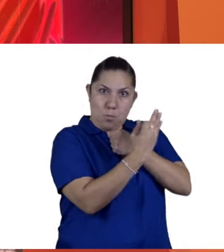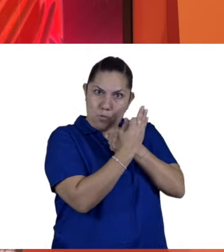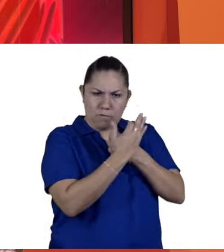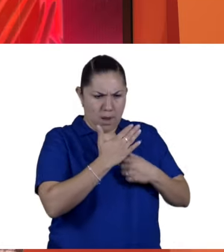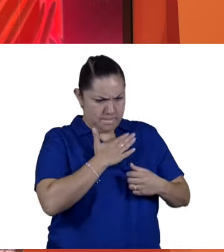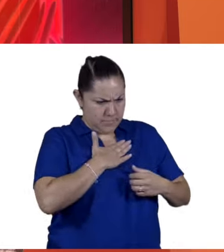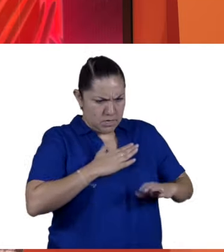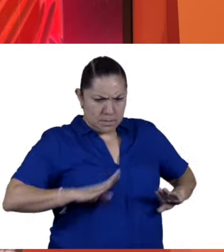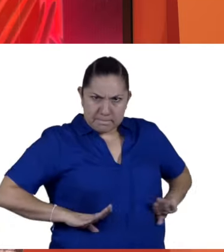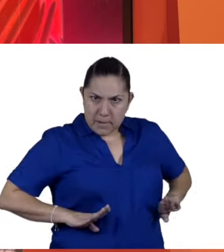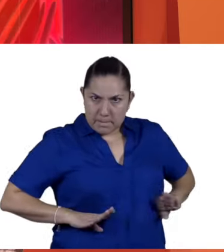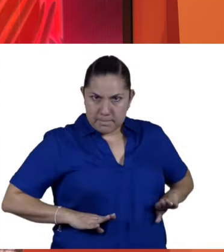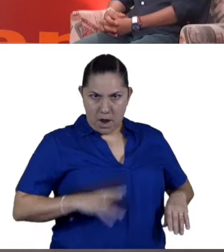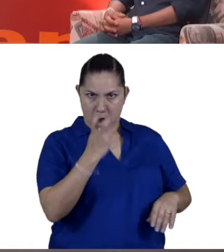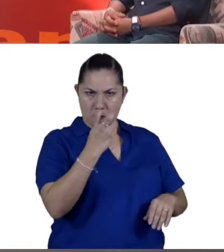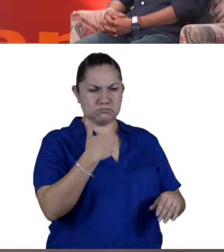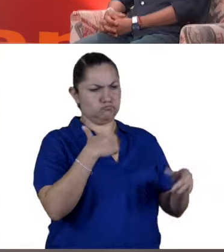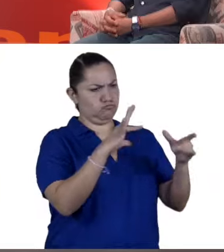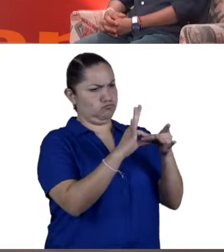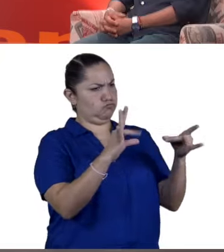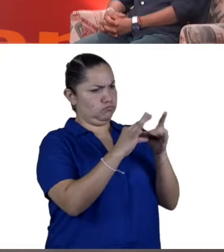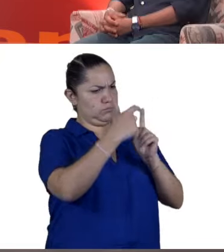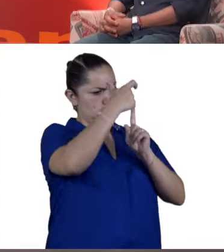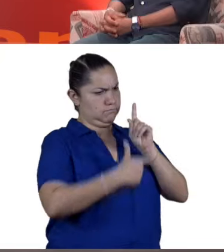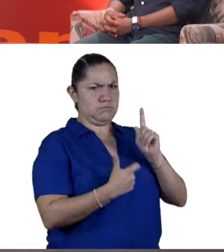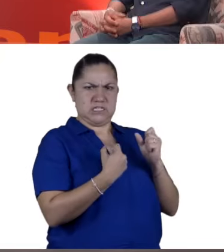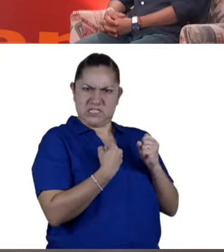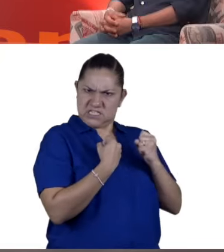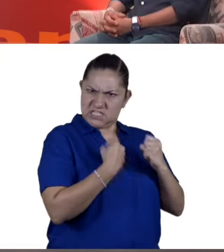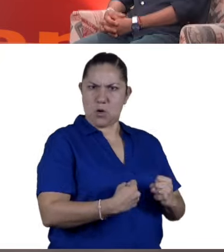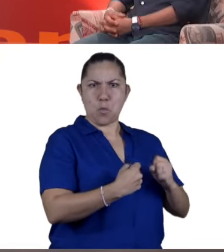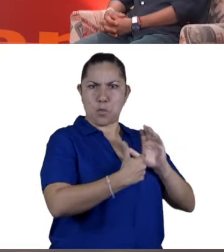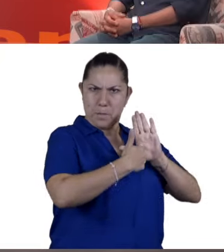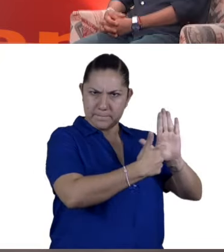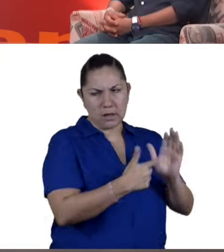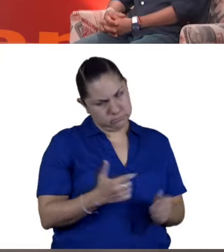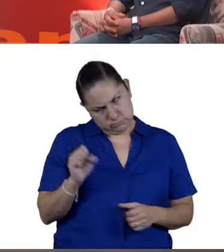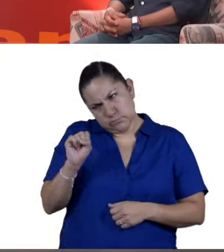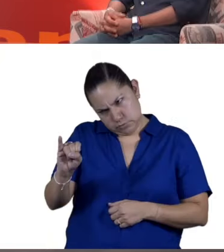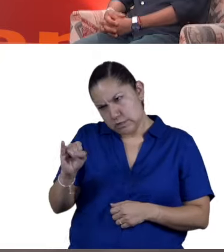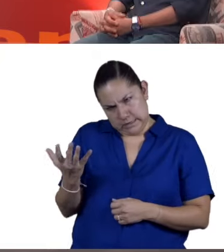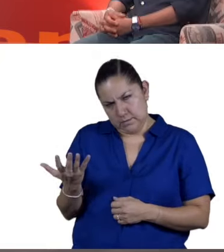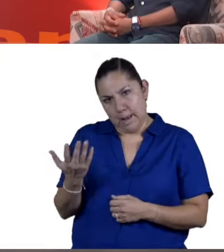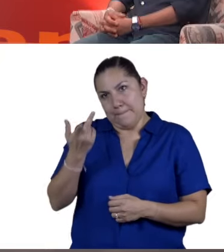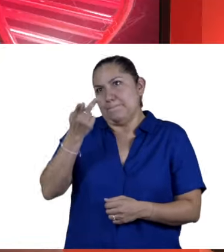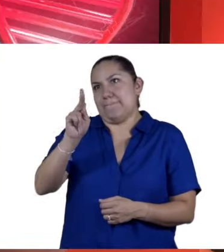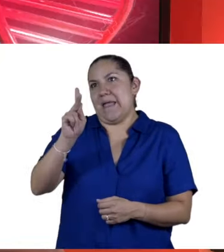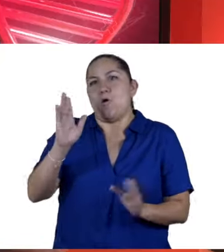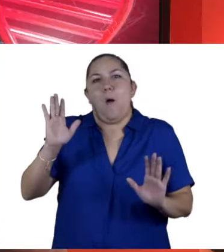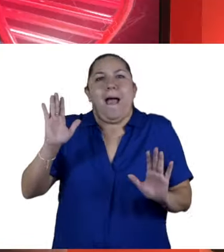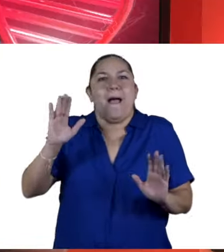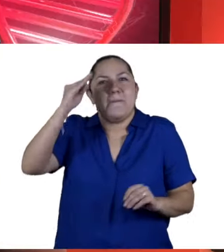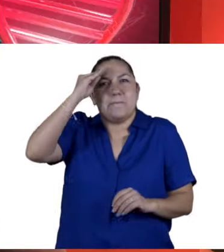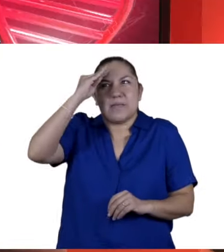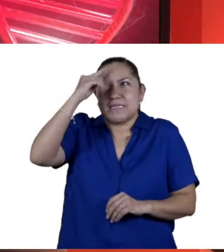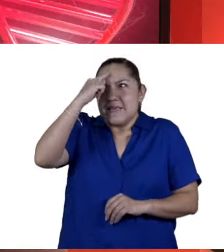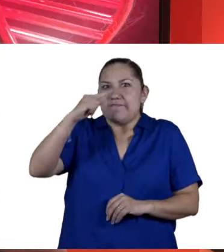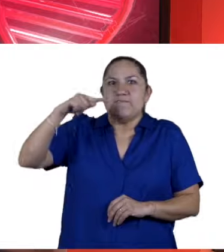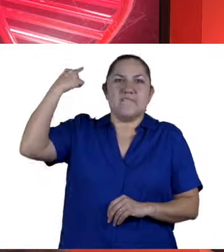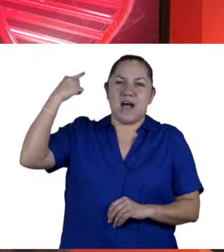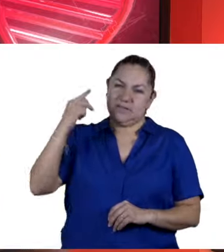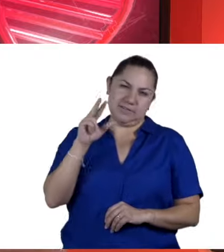y llego con la seguridad de que soy esto. Sí, sí, sí, desde un principio, pero claro, trabajando con